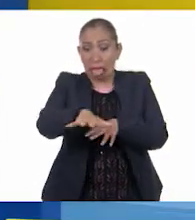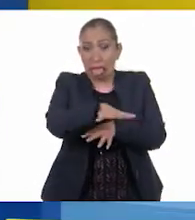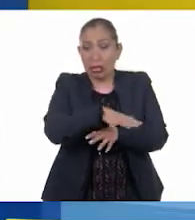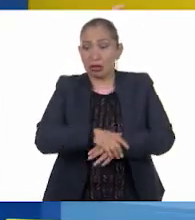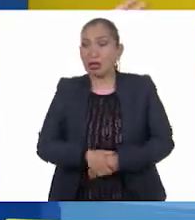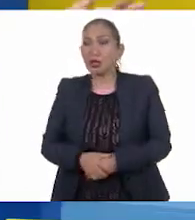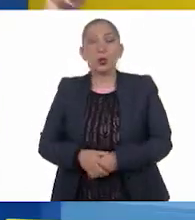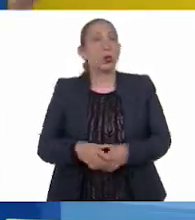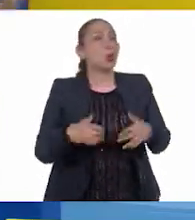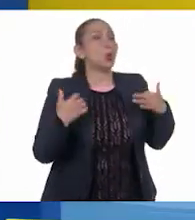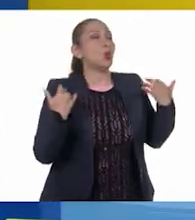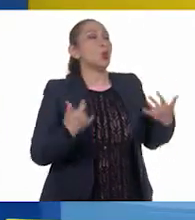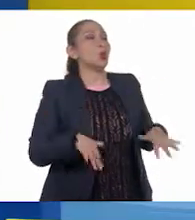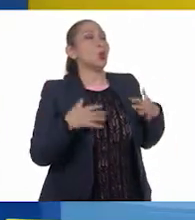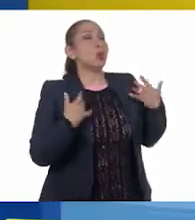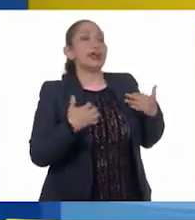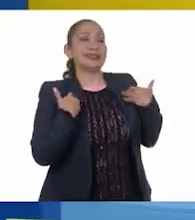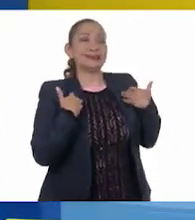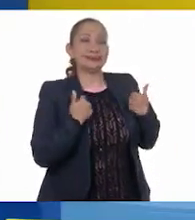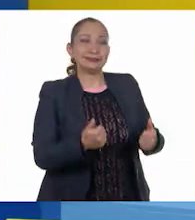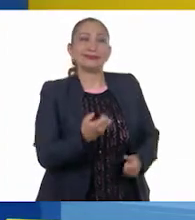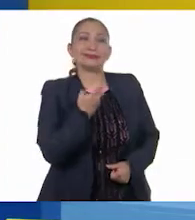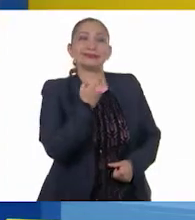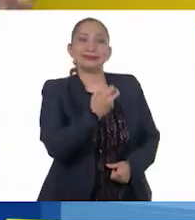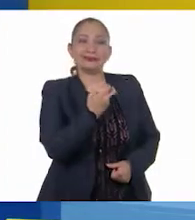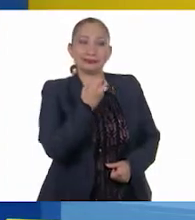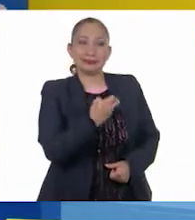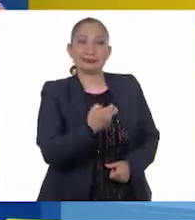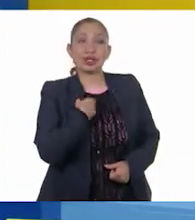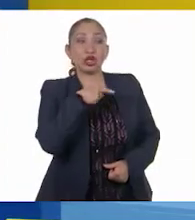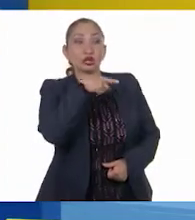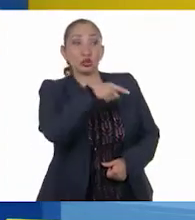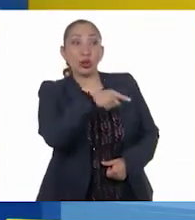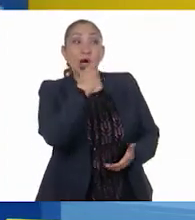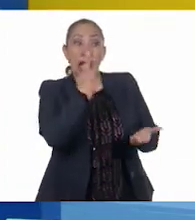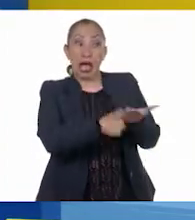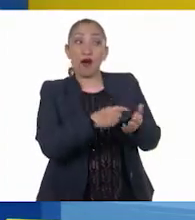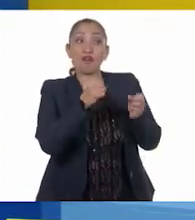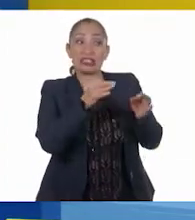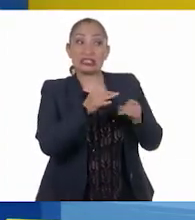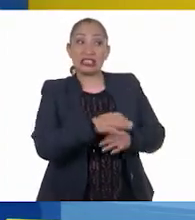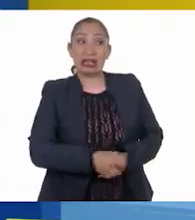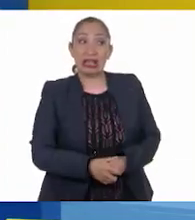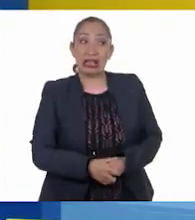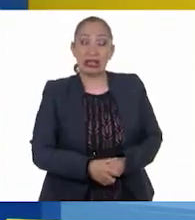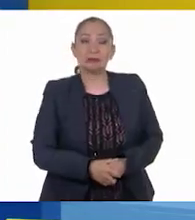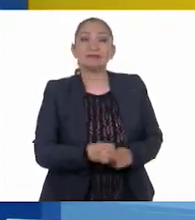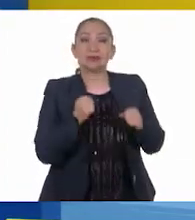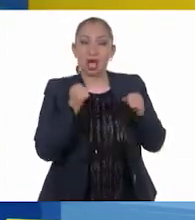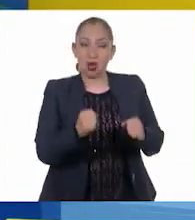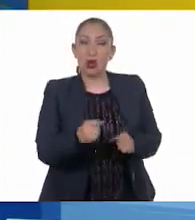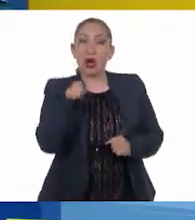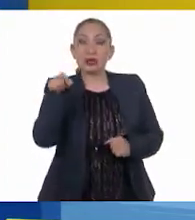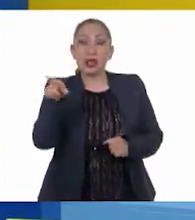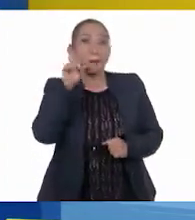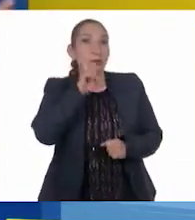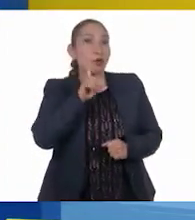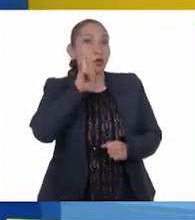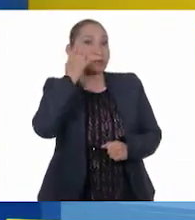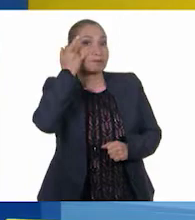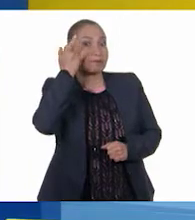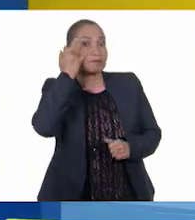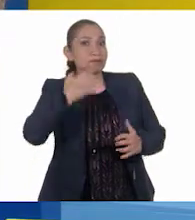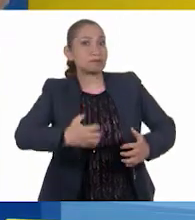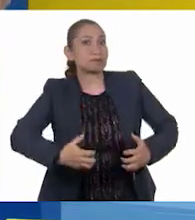¡Ay, Lolo! Ahora entendemos. Estabas en su oficina. Seguro eso la hizo